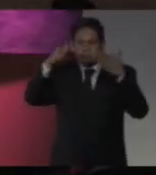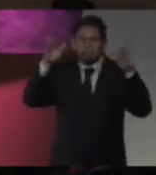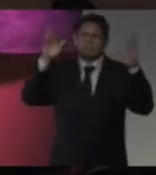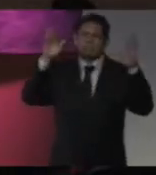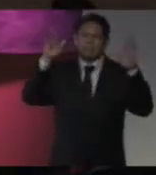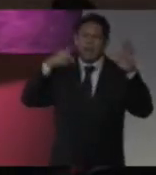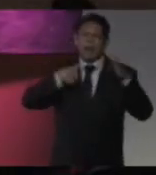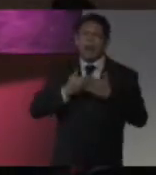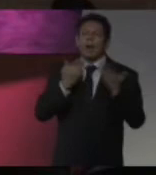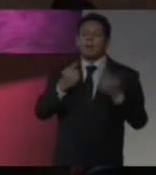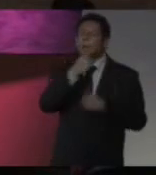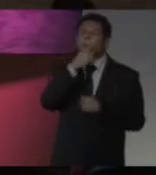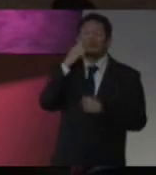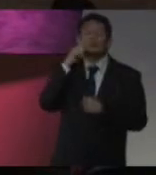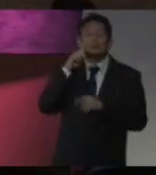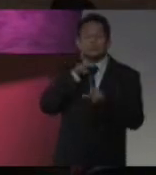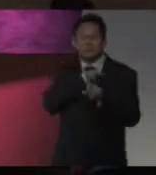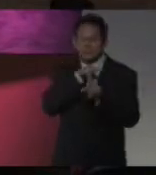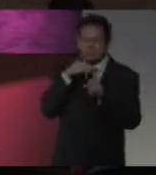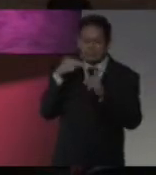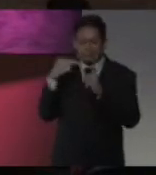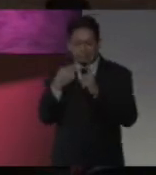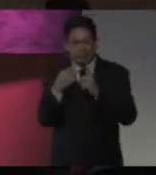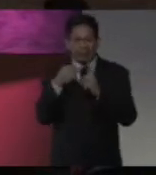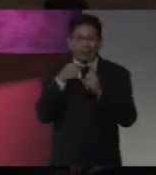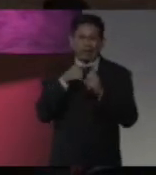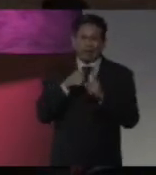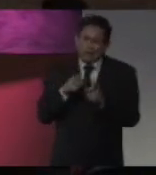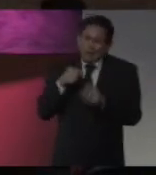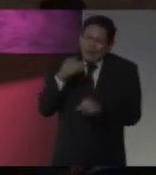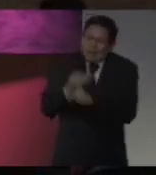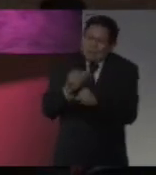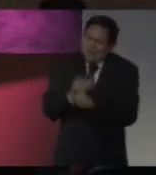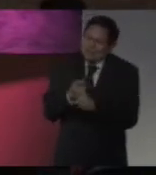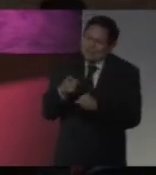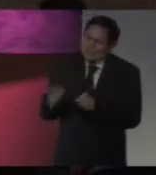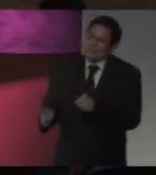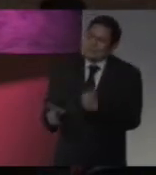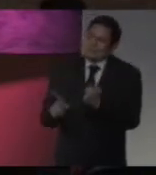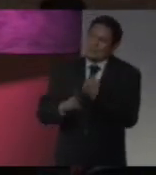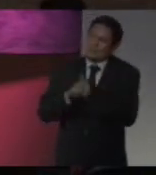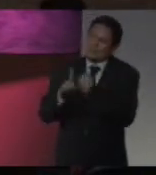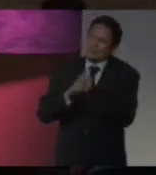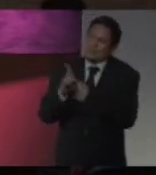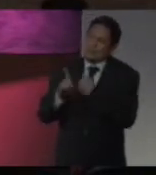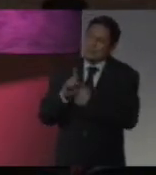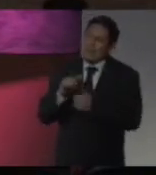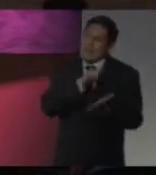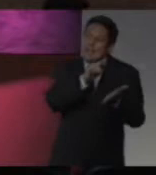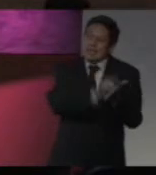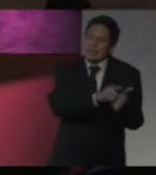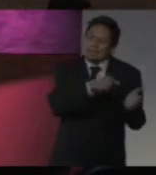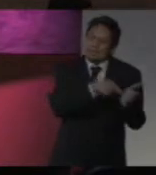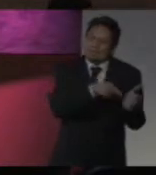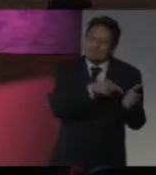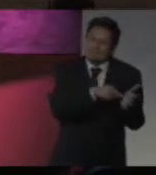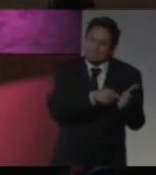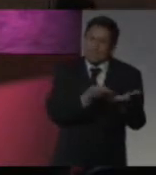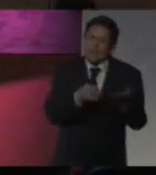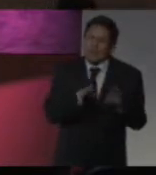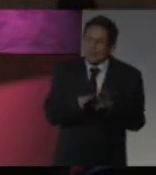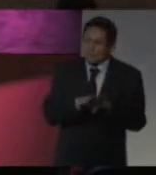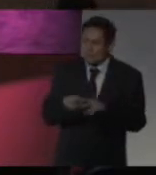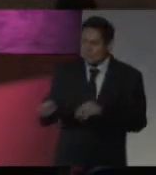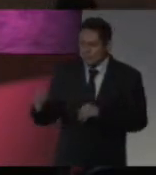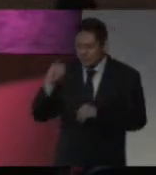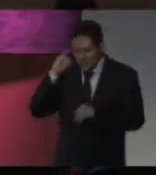con otras interpretaciones en un campo en disputa en este momento, que es el campo de la ley. Como aquí la colega